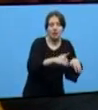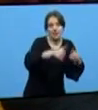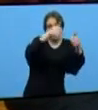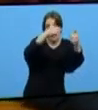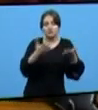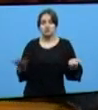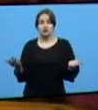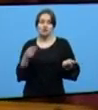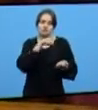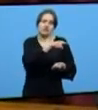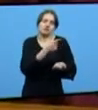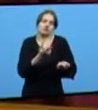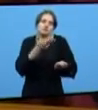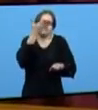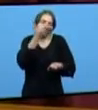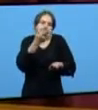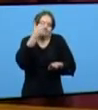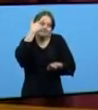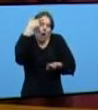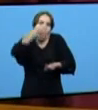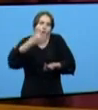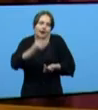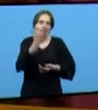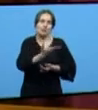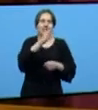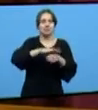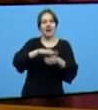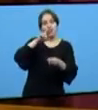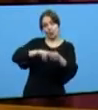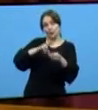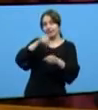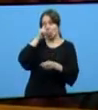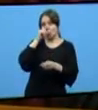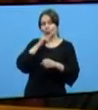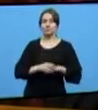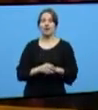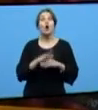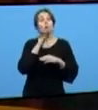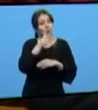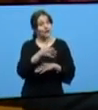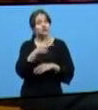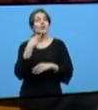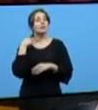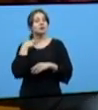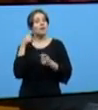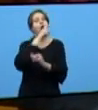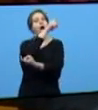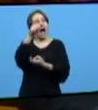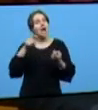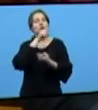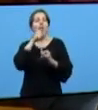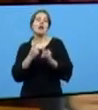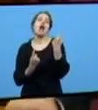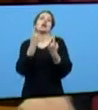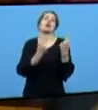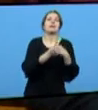durante a celebración da Semana Santa é un feito objetivamente moi importante para esta provincia. E por iso a Diputación ano tras ano, unhas veces máis, outras veces